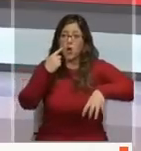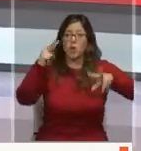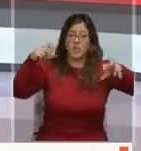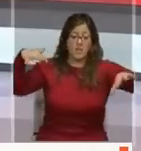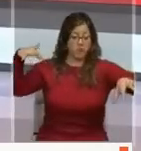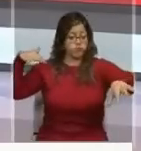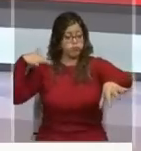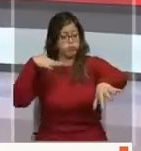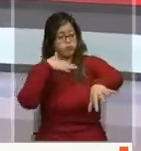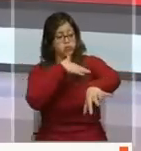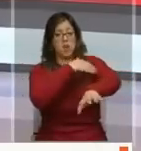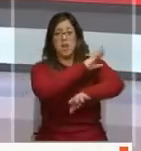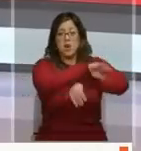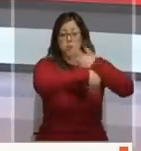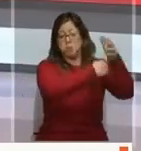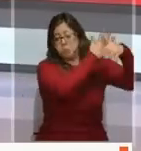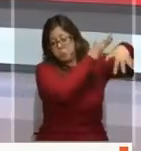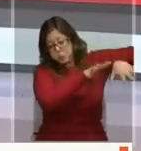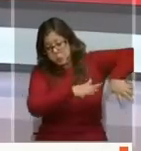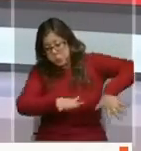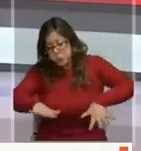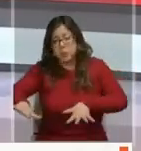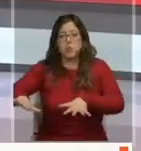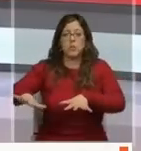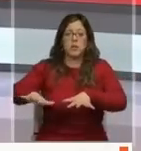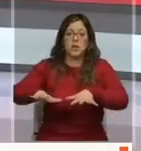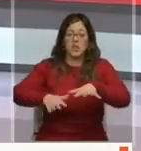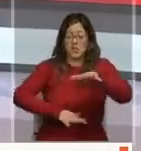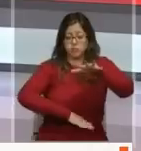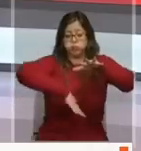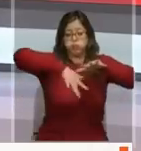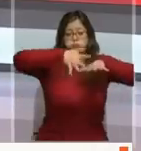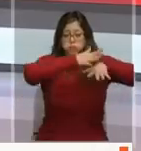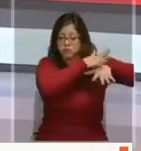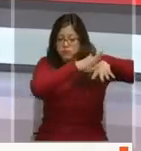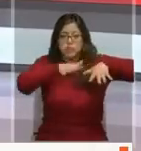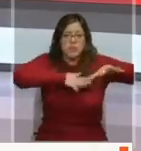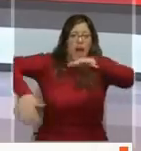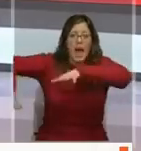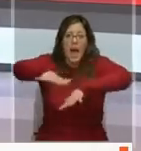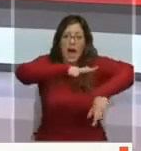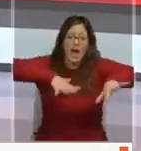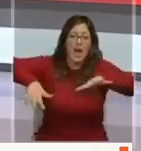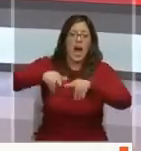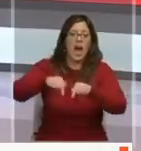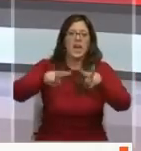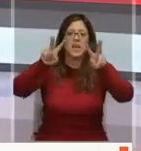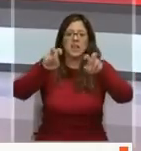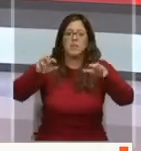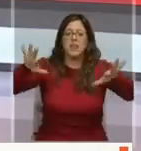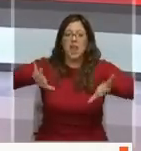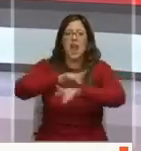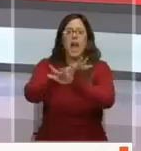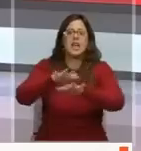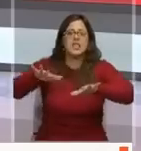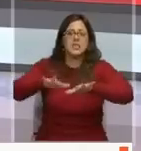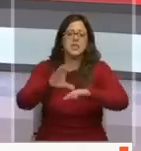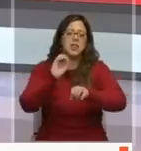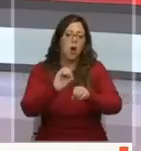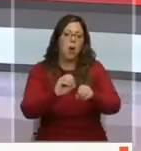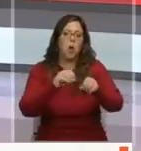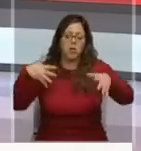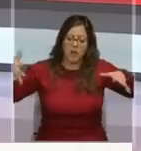cordillera, arrastra por supuesto y baja por las cuencas de los ríos hasta llegar al océano o a las distintas cuencas que se puede